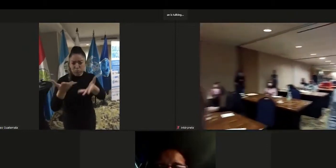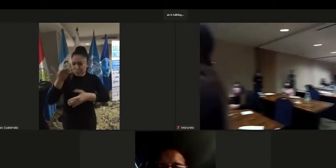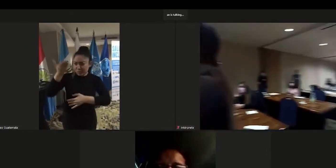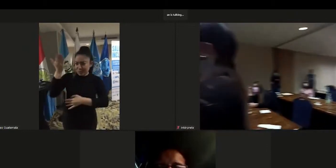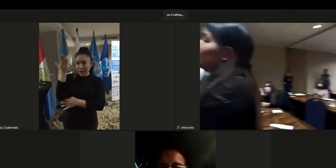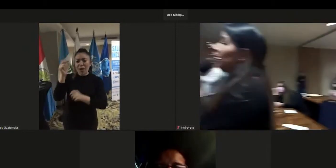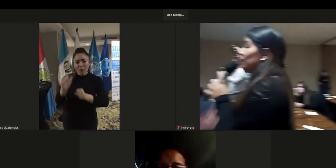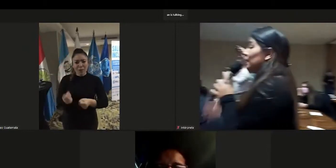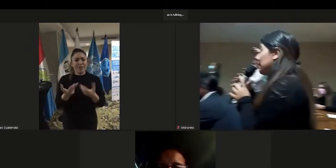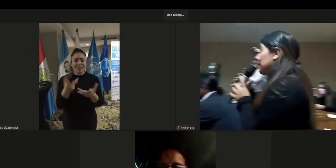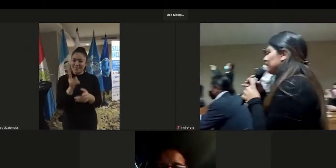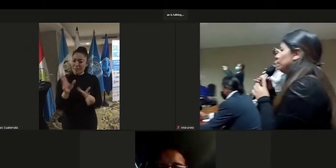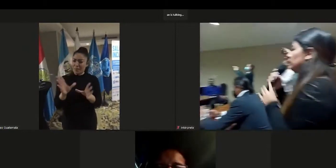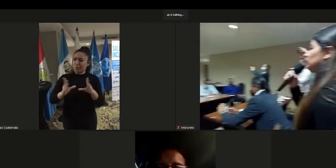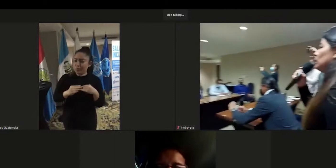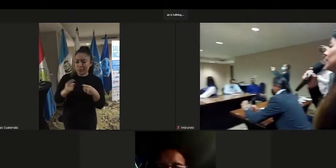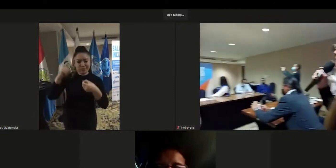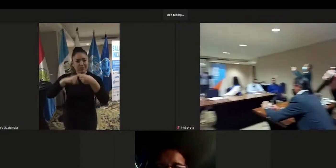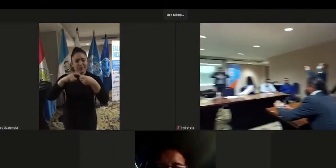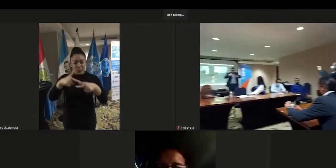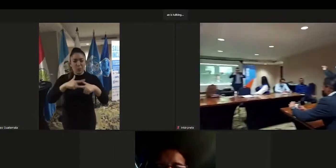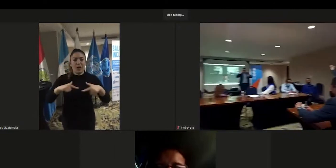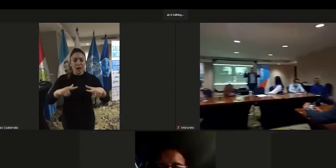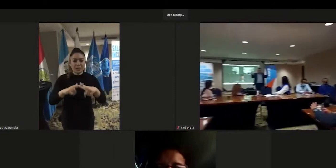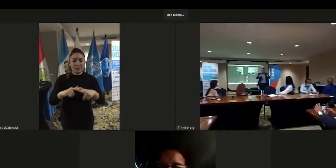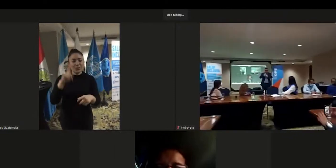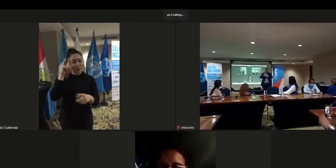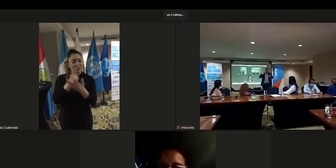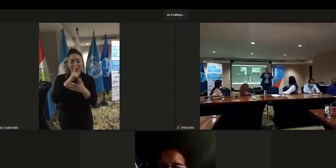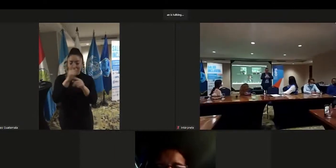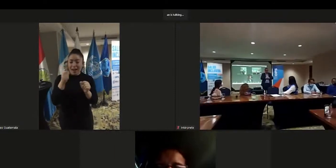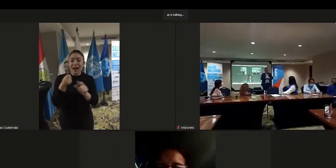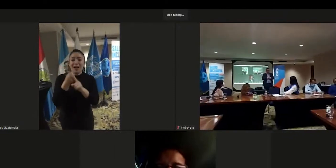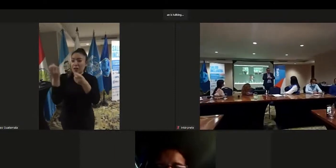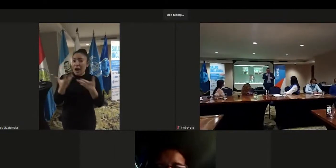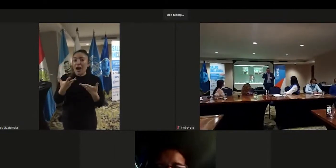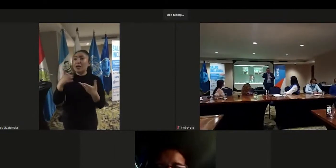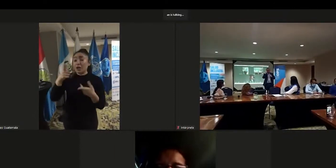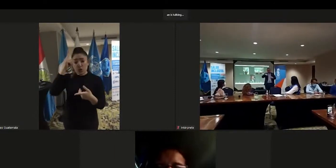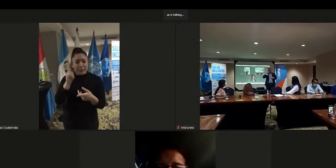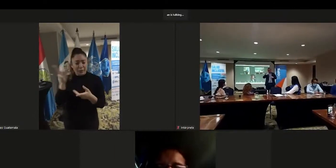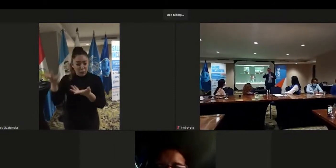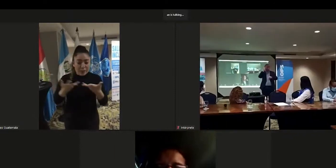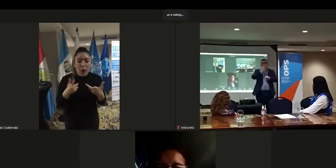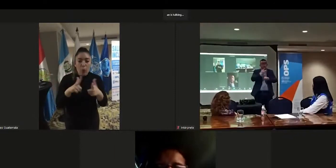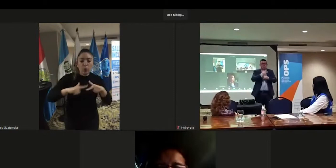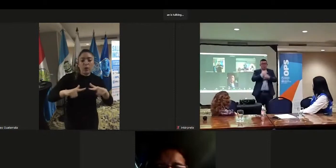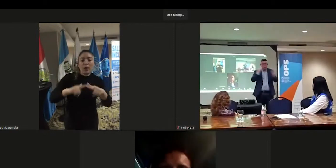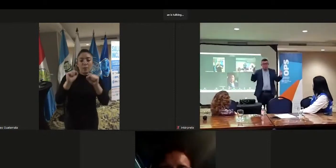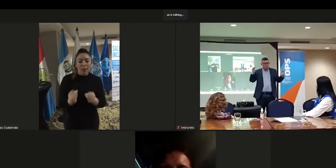siempre estar participando en estos lugares. Creo que no es casualidad, creo que Dios permite estos espacios para poder construir.